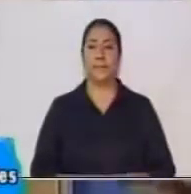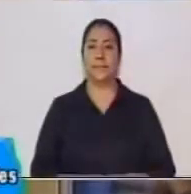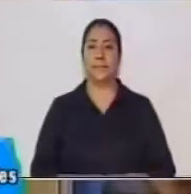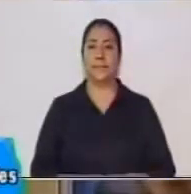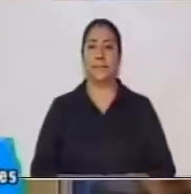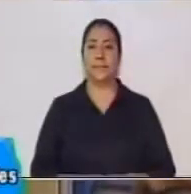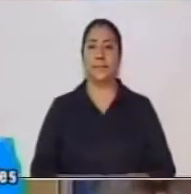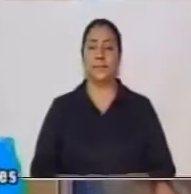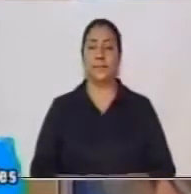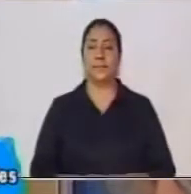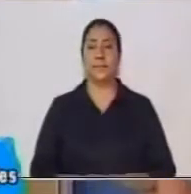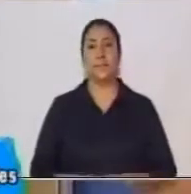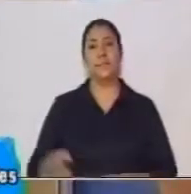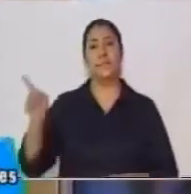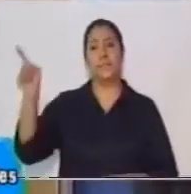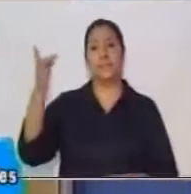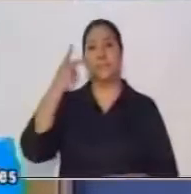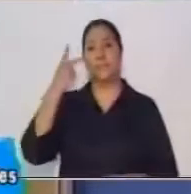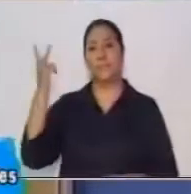el primero